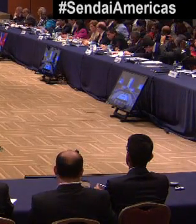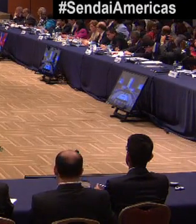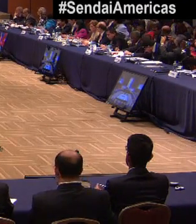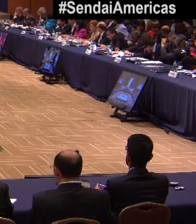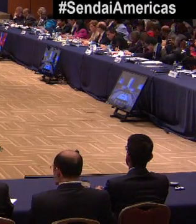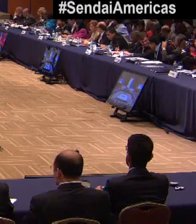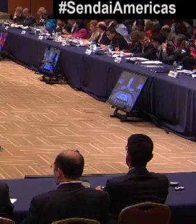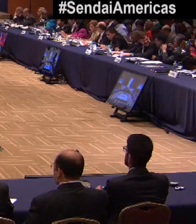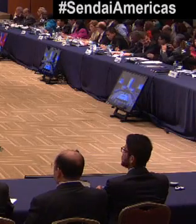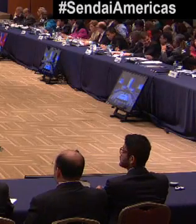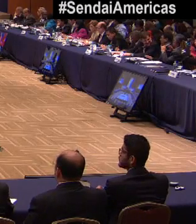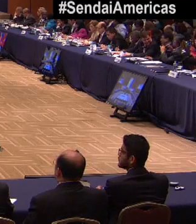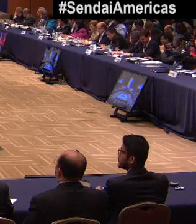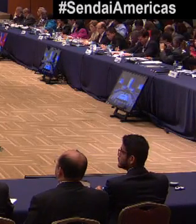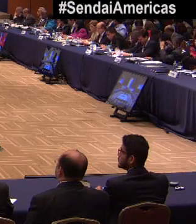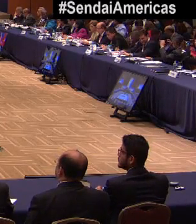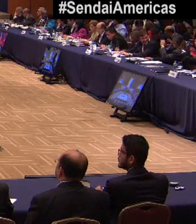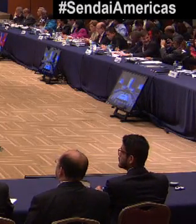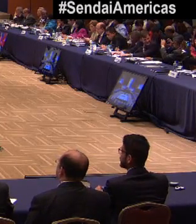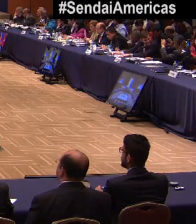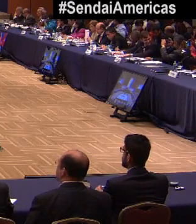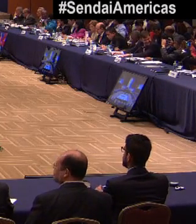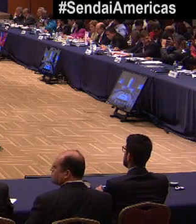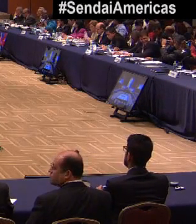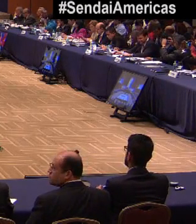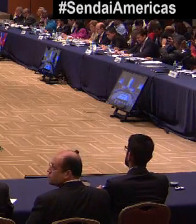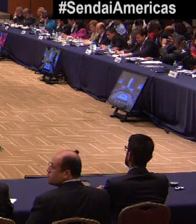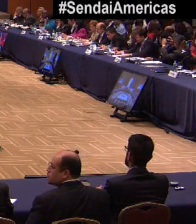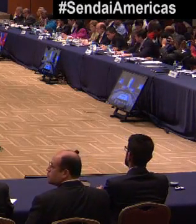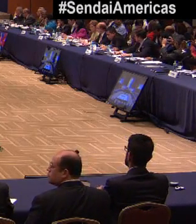de la Secretaría Nacional de Emergencia de Paraguay. Un saludo a todos los